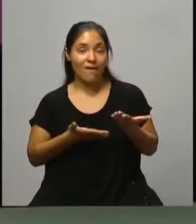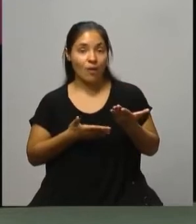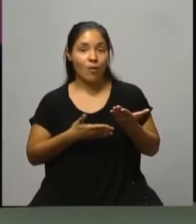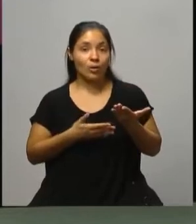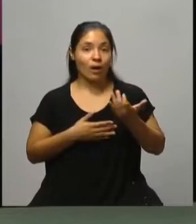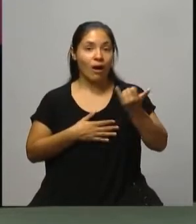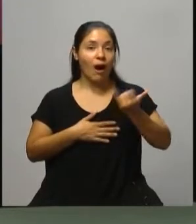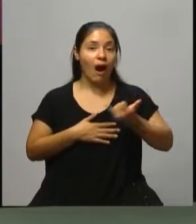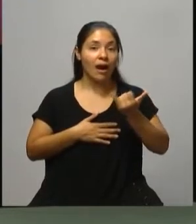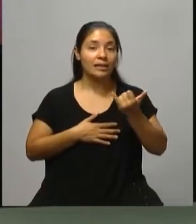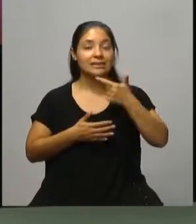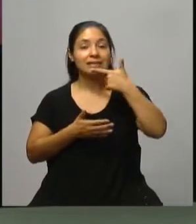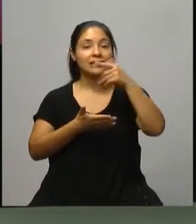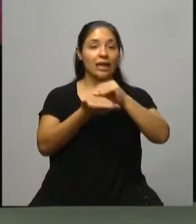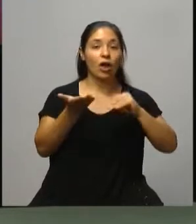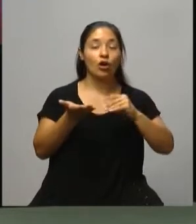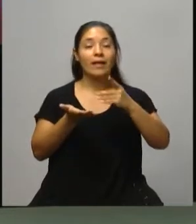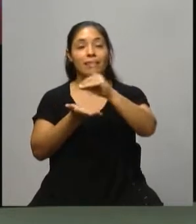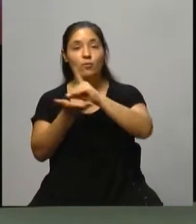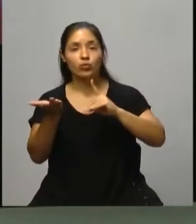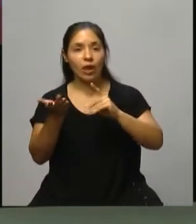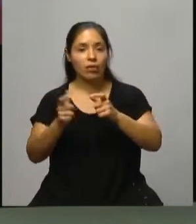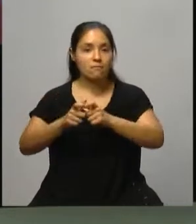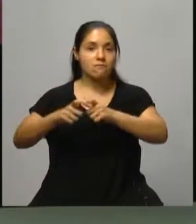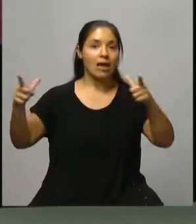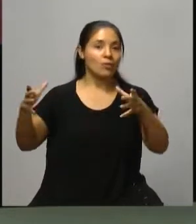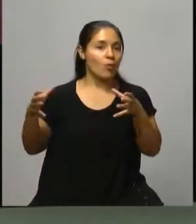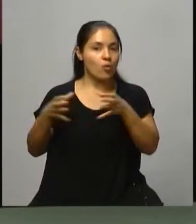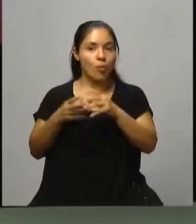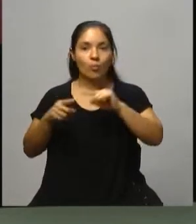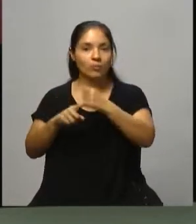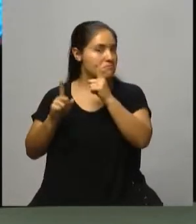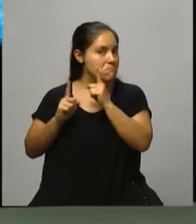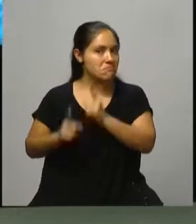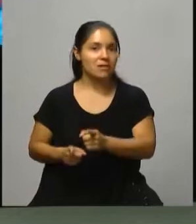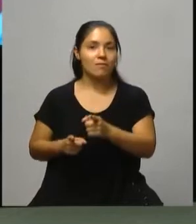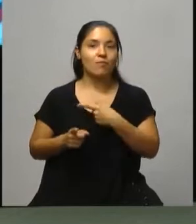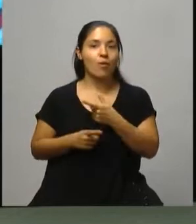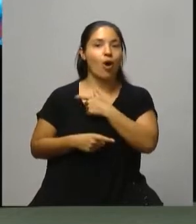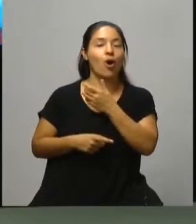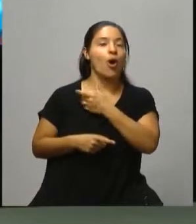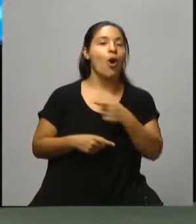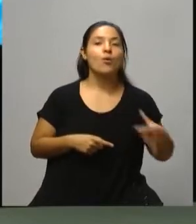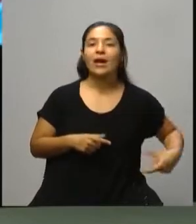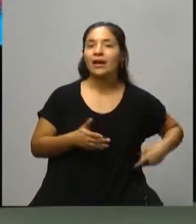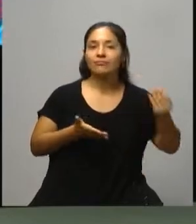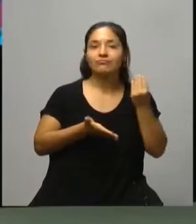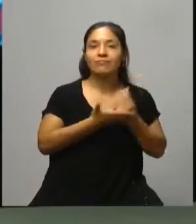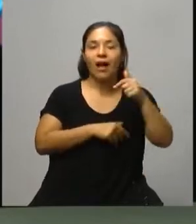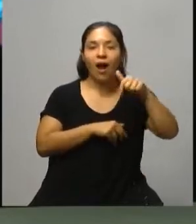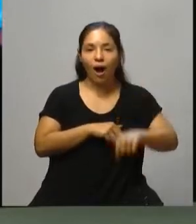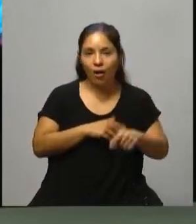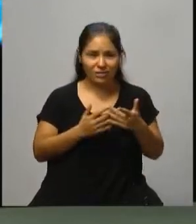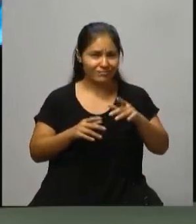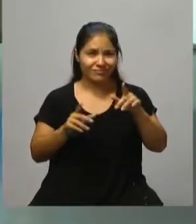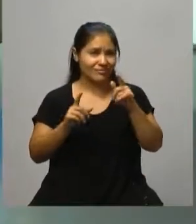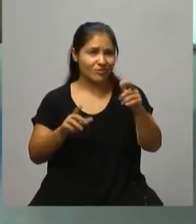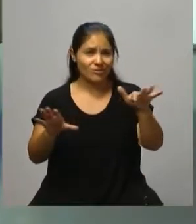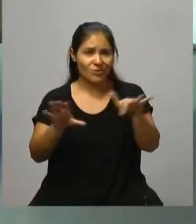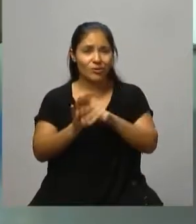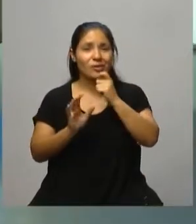un poco a lo que se viene hablando desde hace mucho tiempo, que son las diferencias que hay entre nación y provincia, que afecta a la provincia de